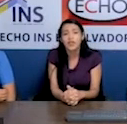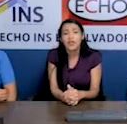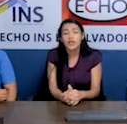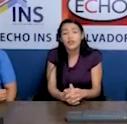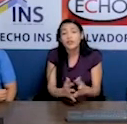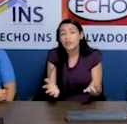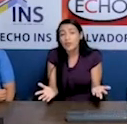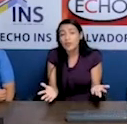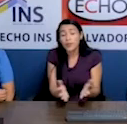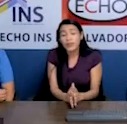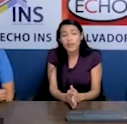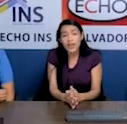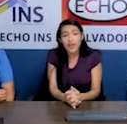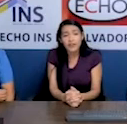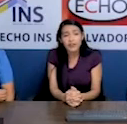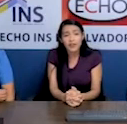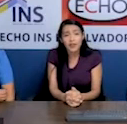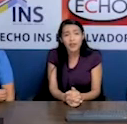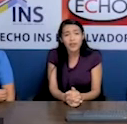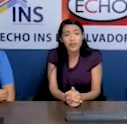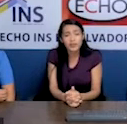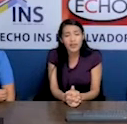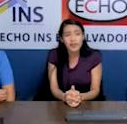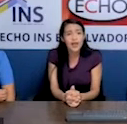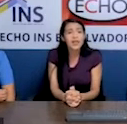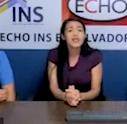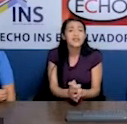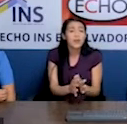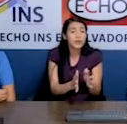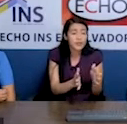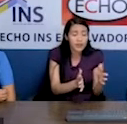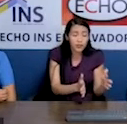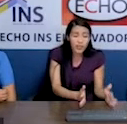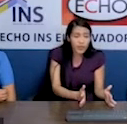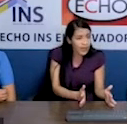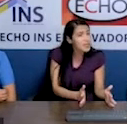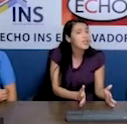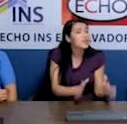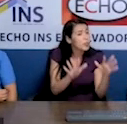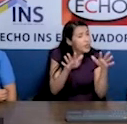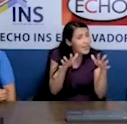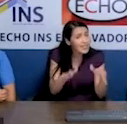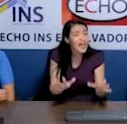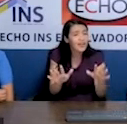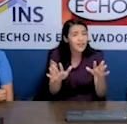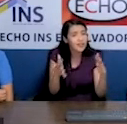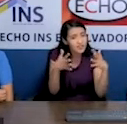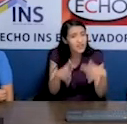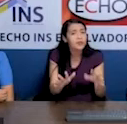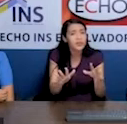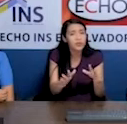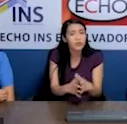vamos a ver. Si no tenemos disponibilidad de una resonancia, están los rayos X que nos pudieran